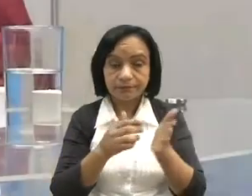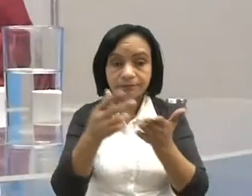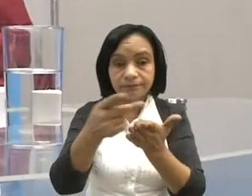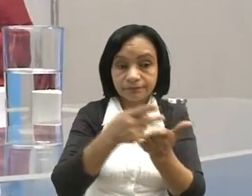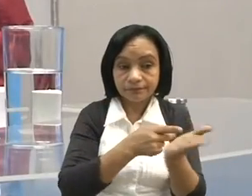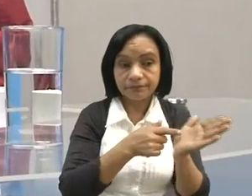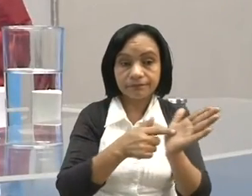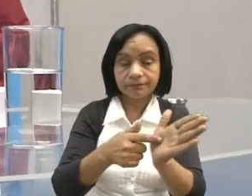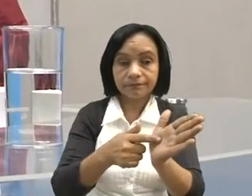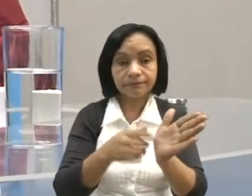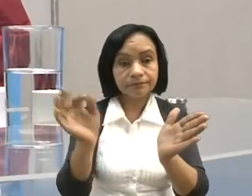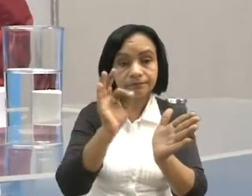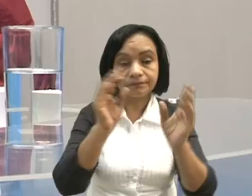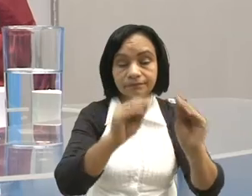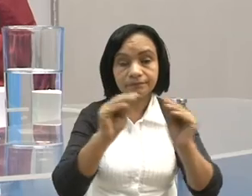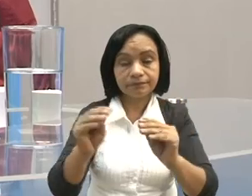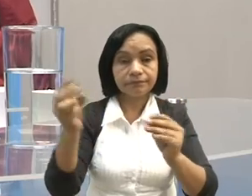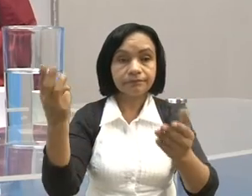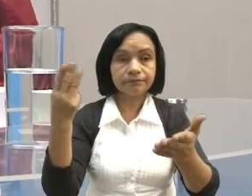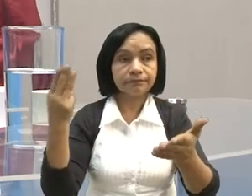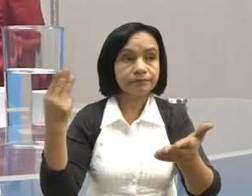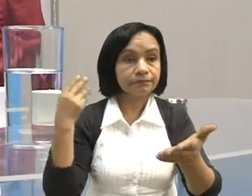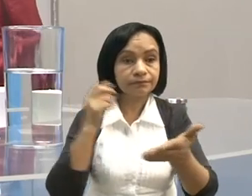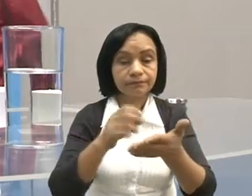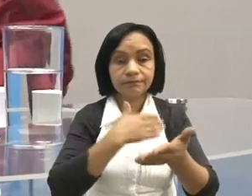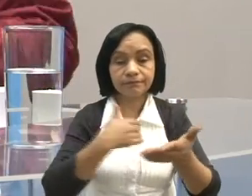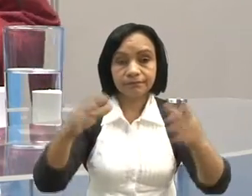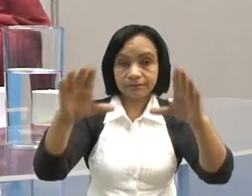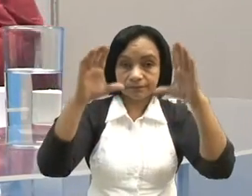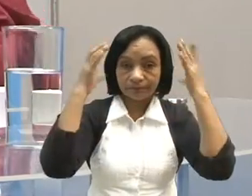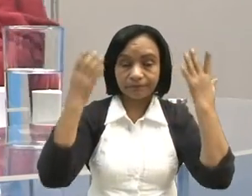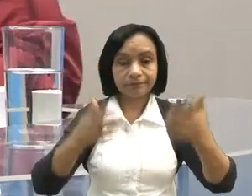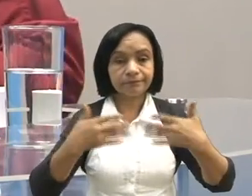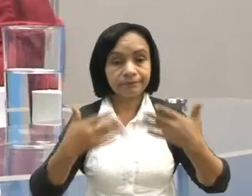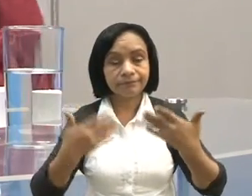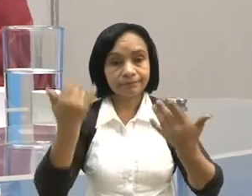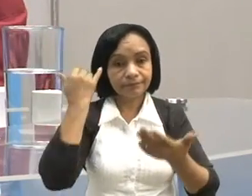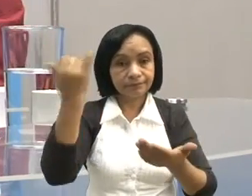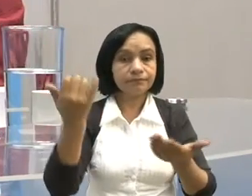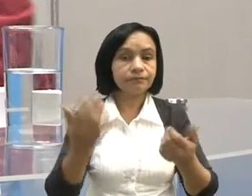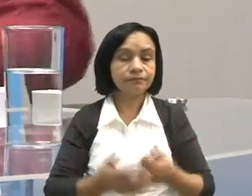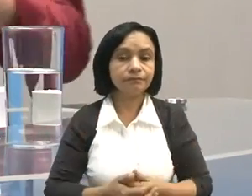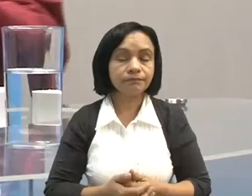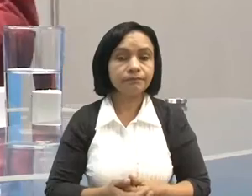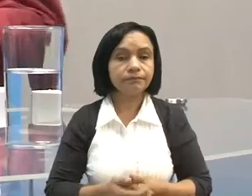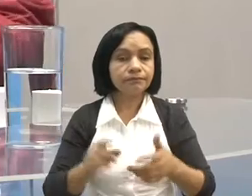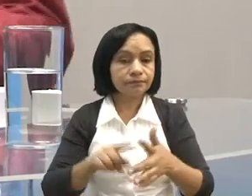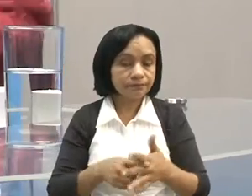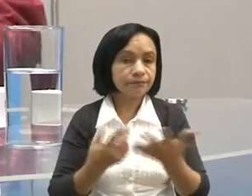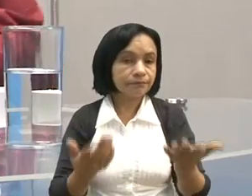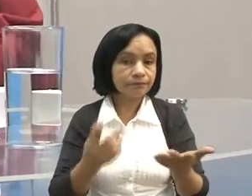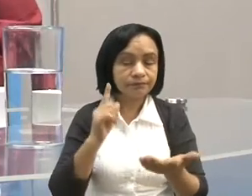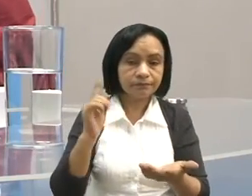proyecto metodológico para los maestros, pues, para hacer mejor la clase y hacerla más dinámica, más creativa, con más iniciativa.